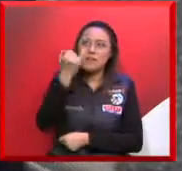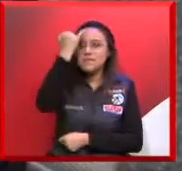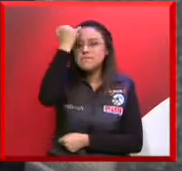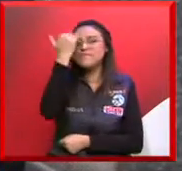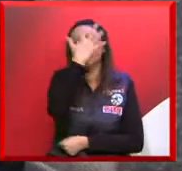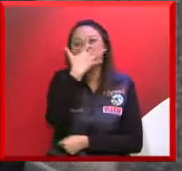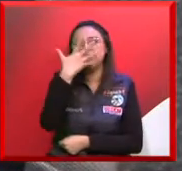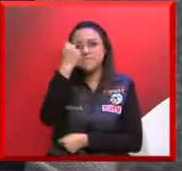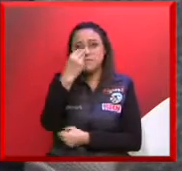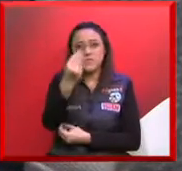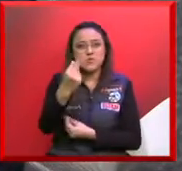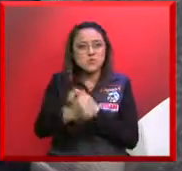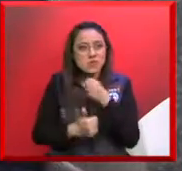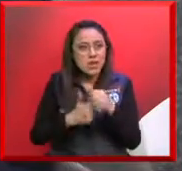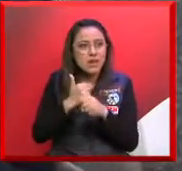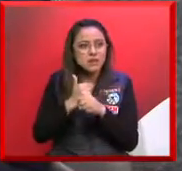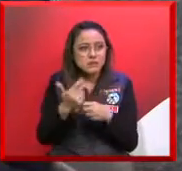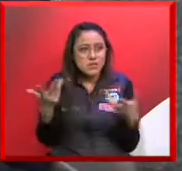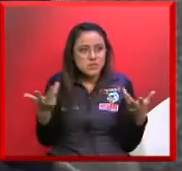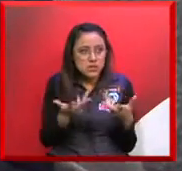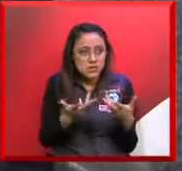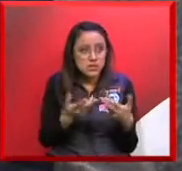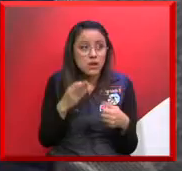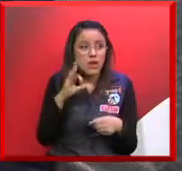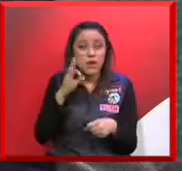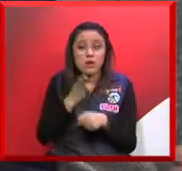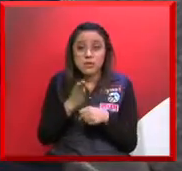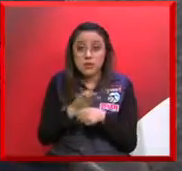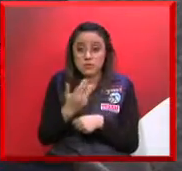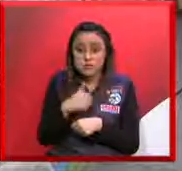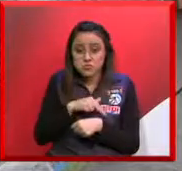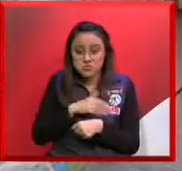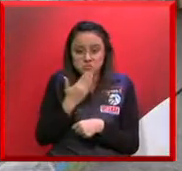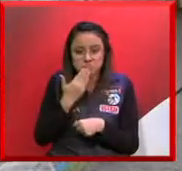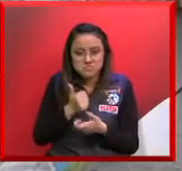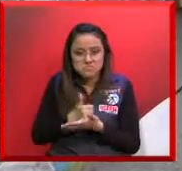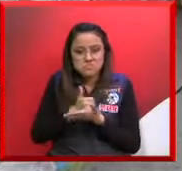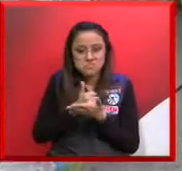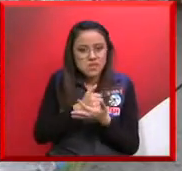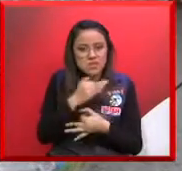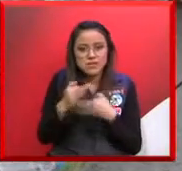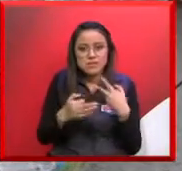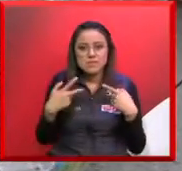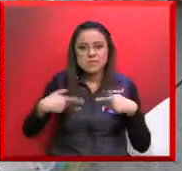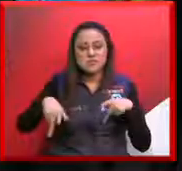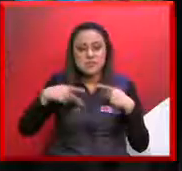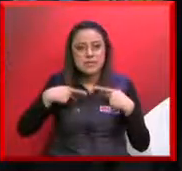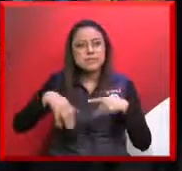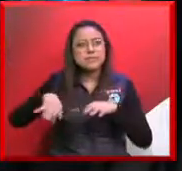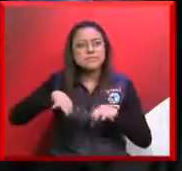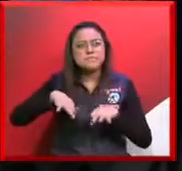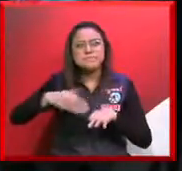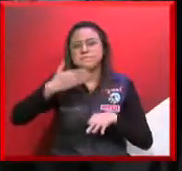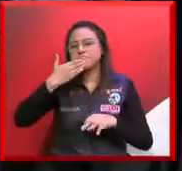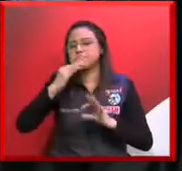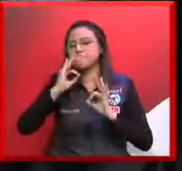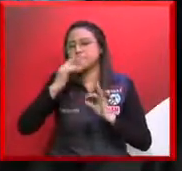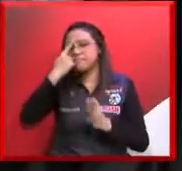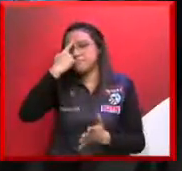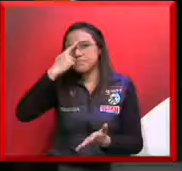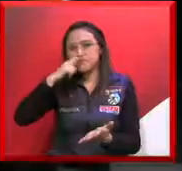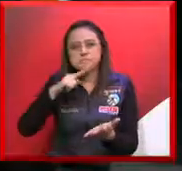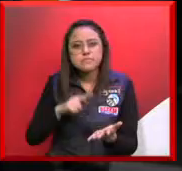ya muchos años haciendo esto y hoy en día estamos involucrando a todos los empleados de una forma que me parece